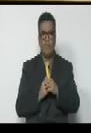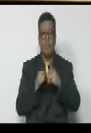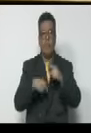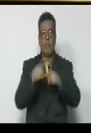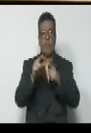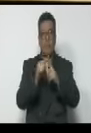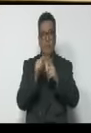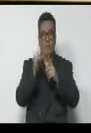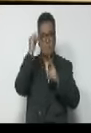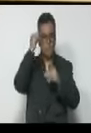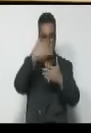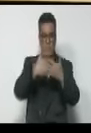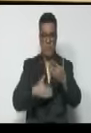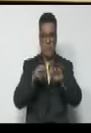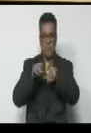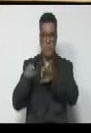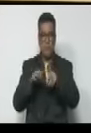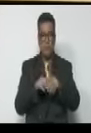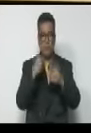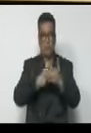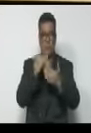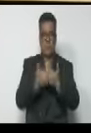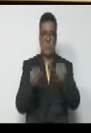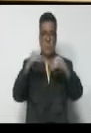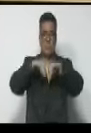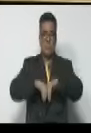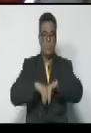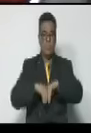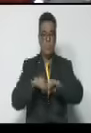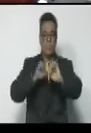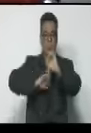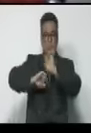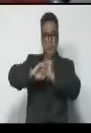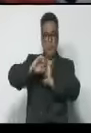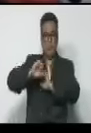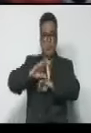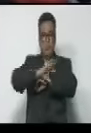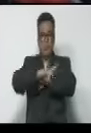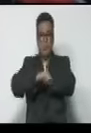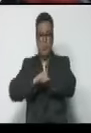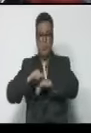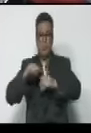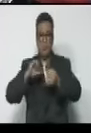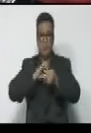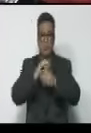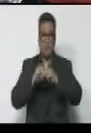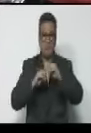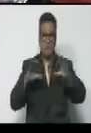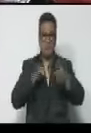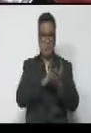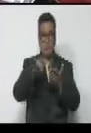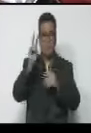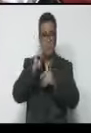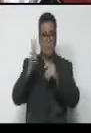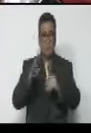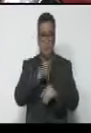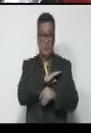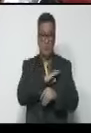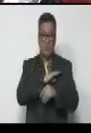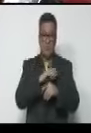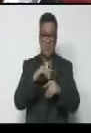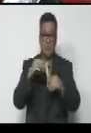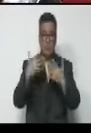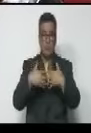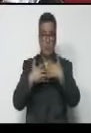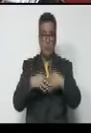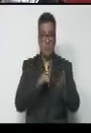Siguiente punto del orden del día, ciudadana secretaria. Proyecto de acuerdo en repudio al robo y destrucción del avión venezolano perteneciente a la